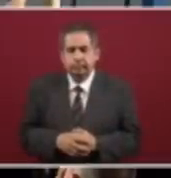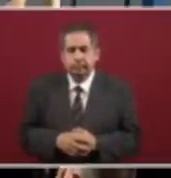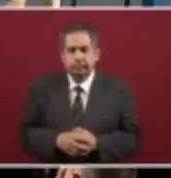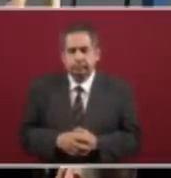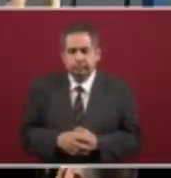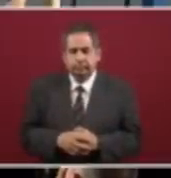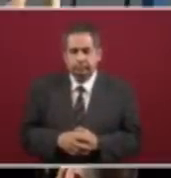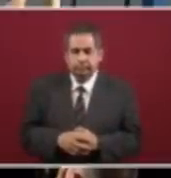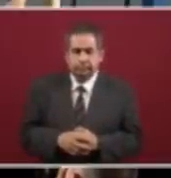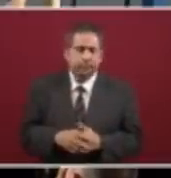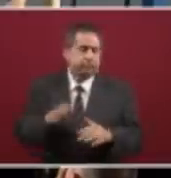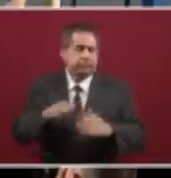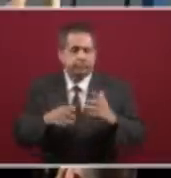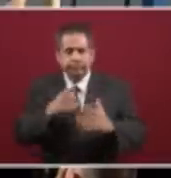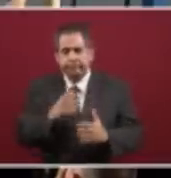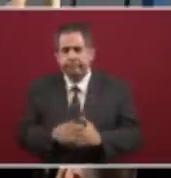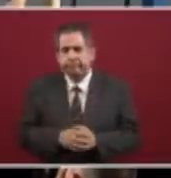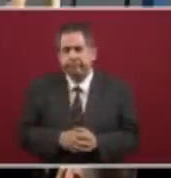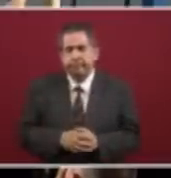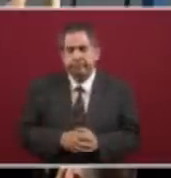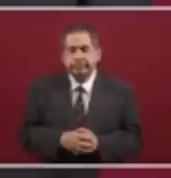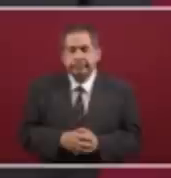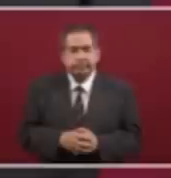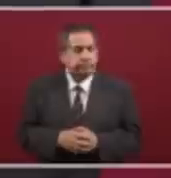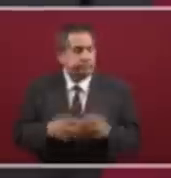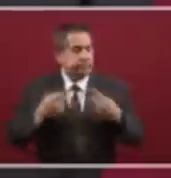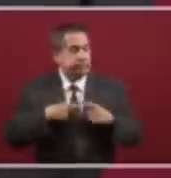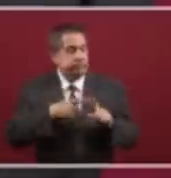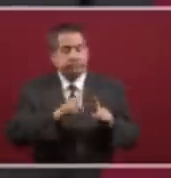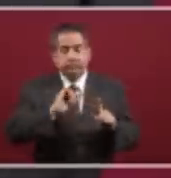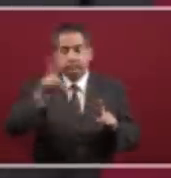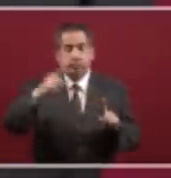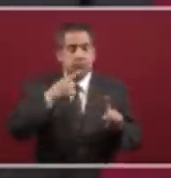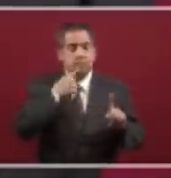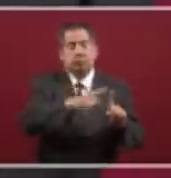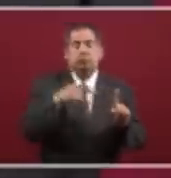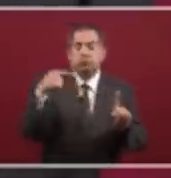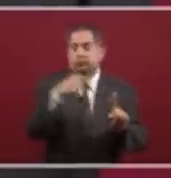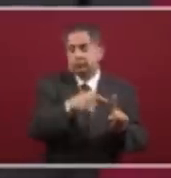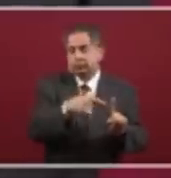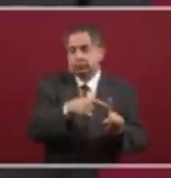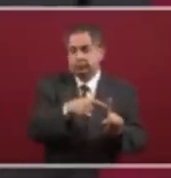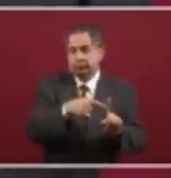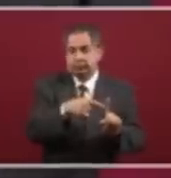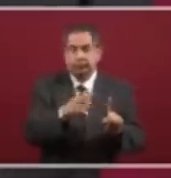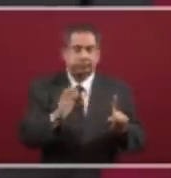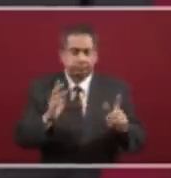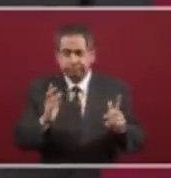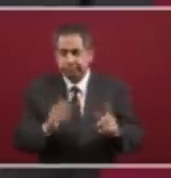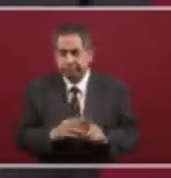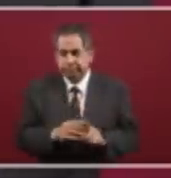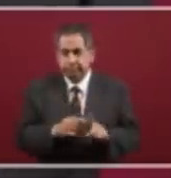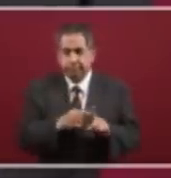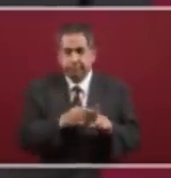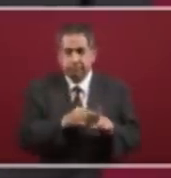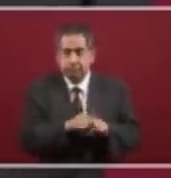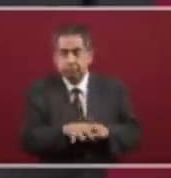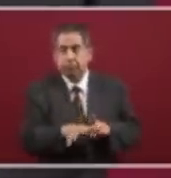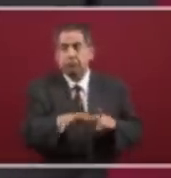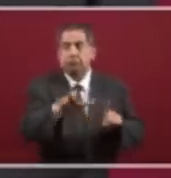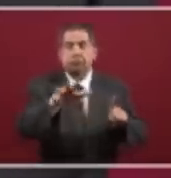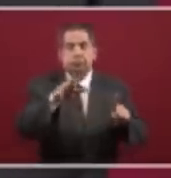denuncia a un funcionario y por ahí se desata